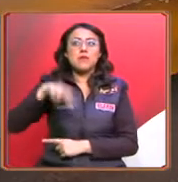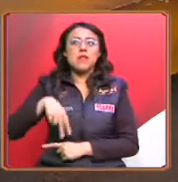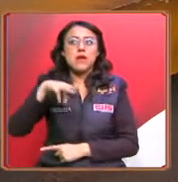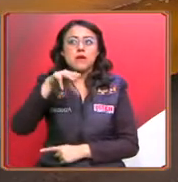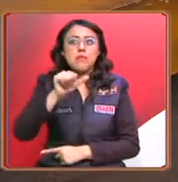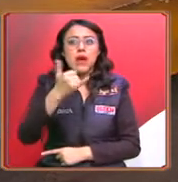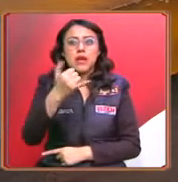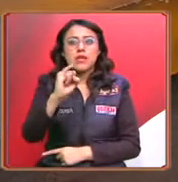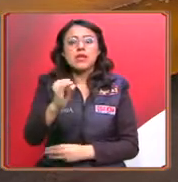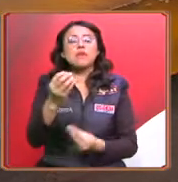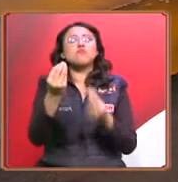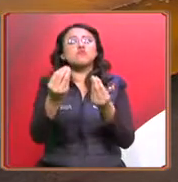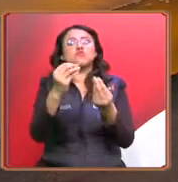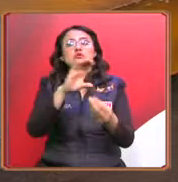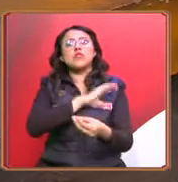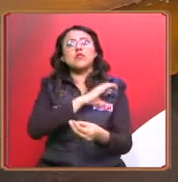Maki,